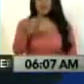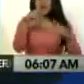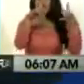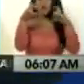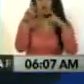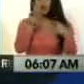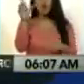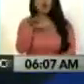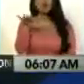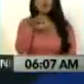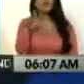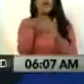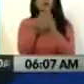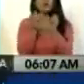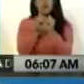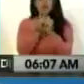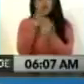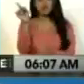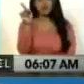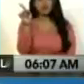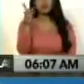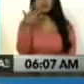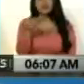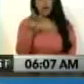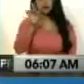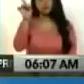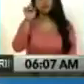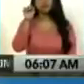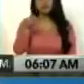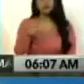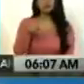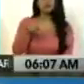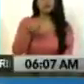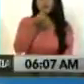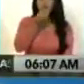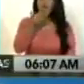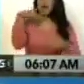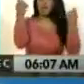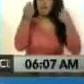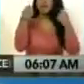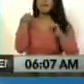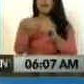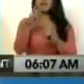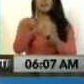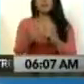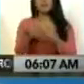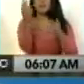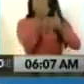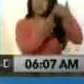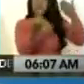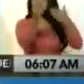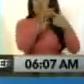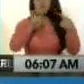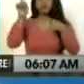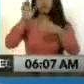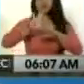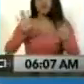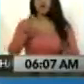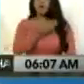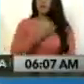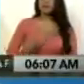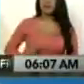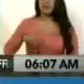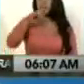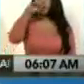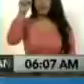fotografías desde el estado Anzoátegui con la mención de esta importante campaña y, por supuesto, el mural con la representación del presidente de